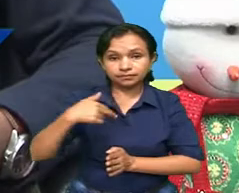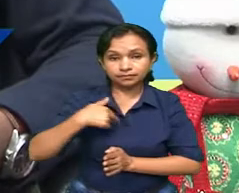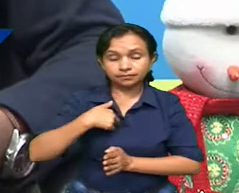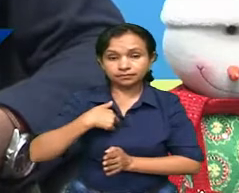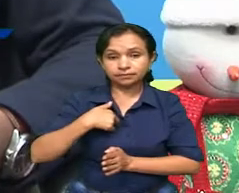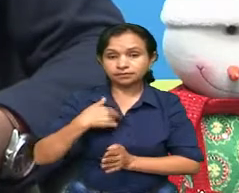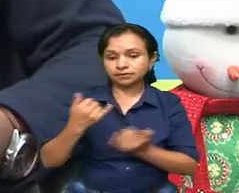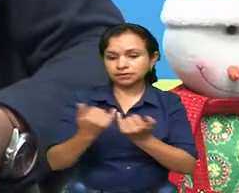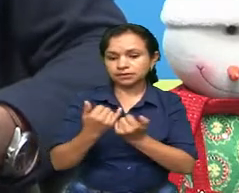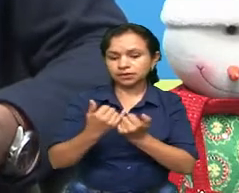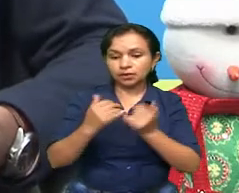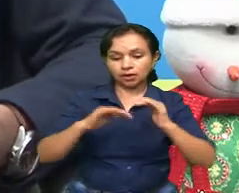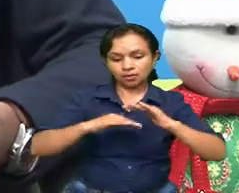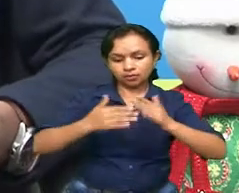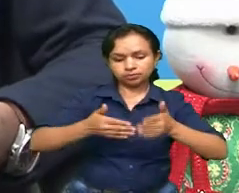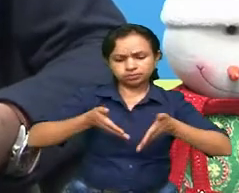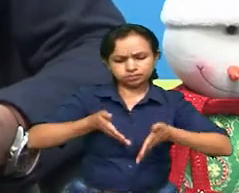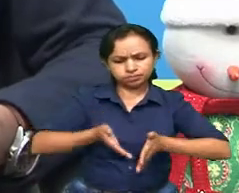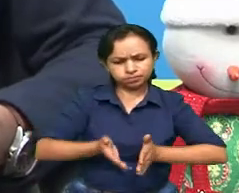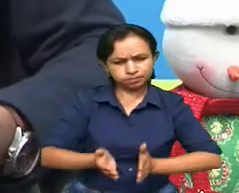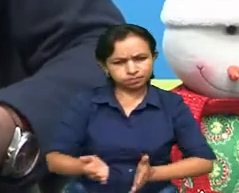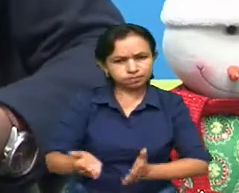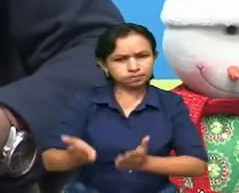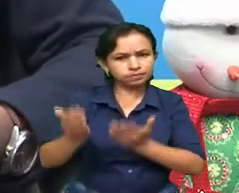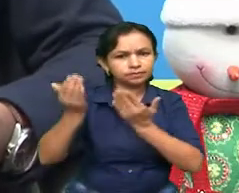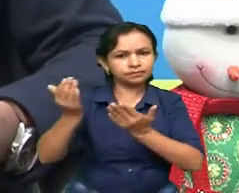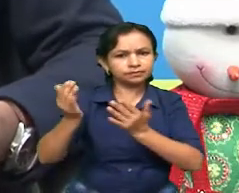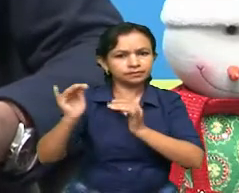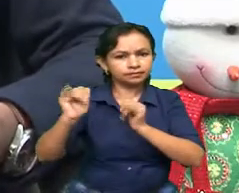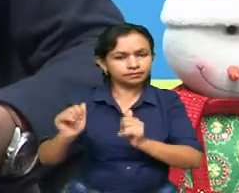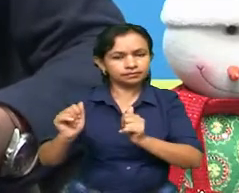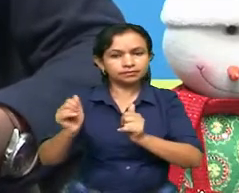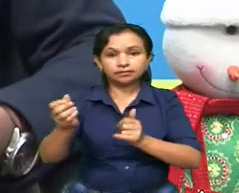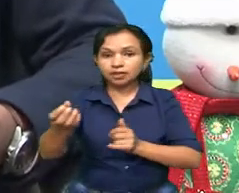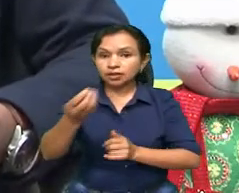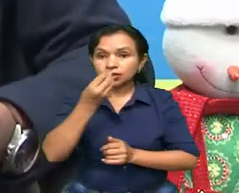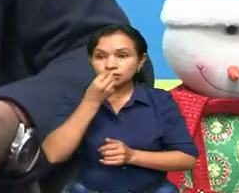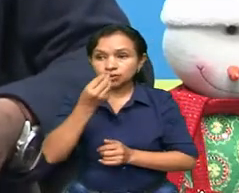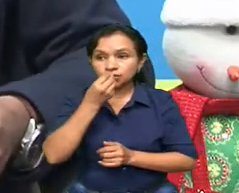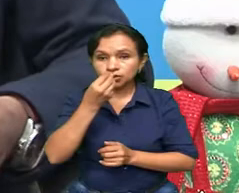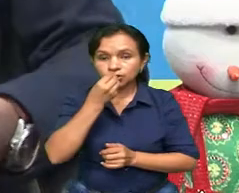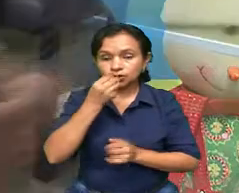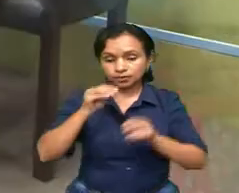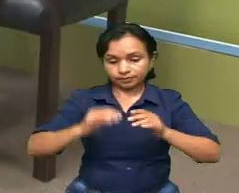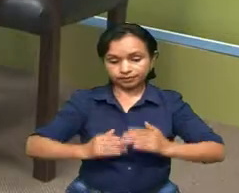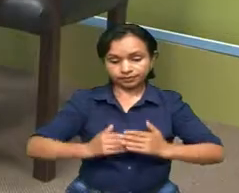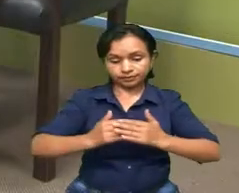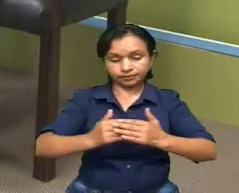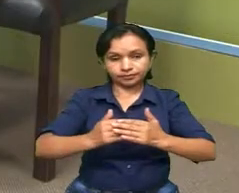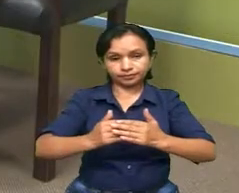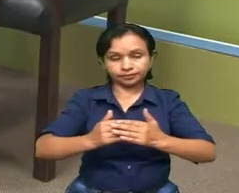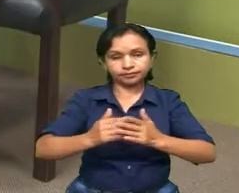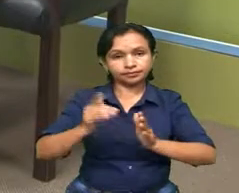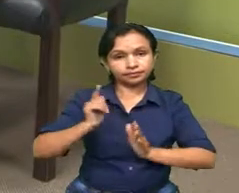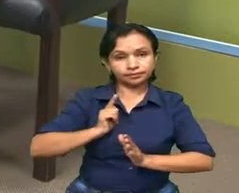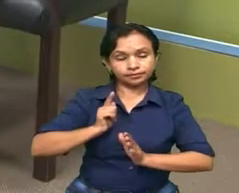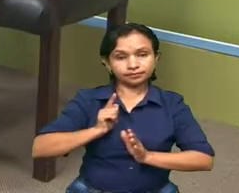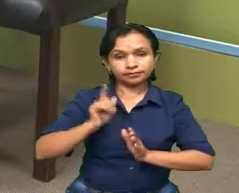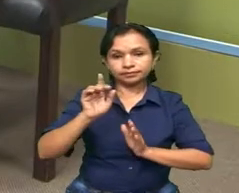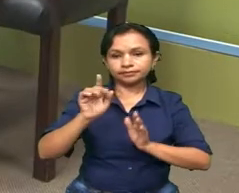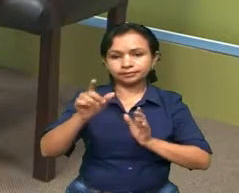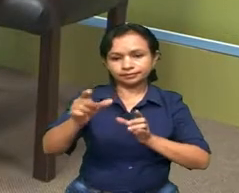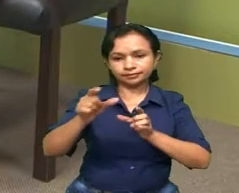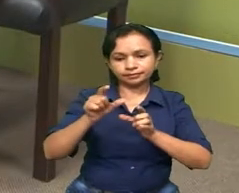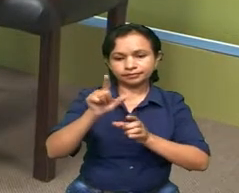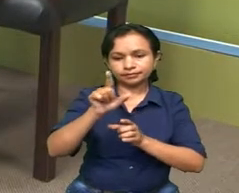del puerperio. Como estamos hablando sobre la alimentación de la embarazada, y para ello tenemos como invitada